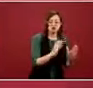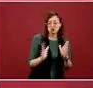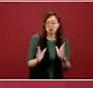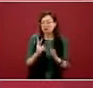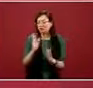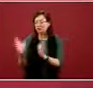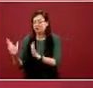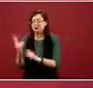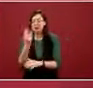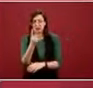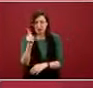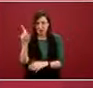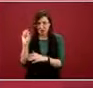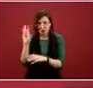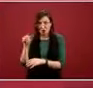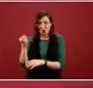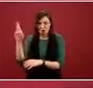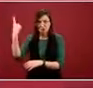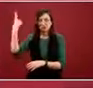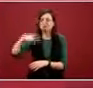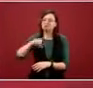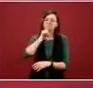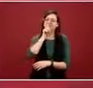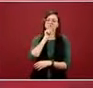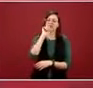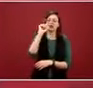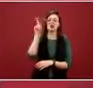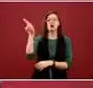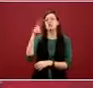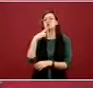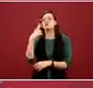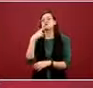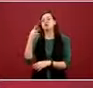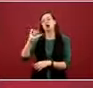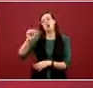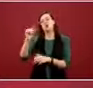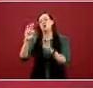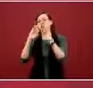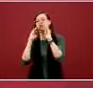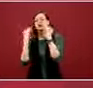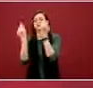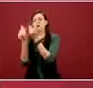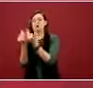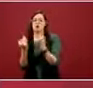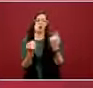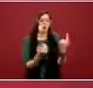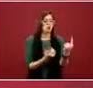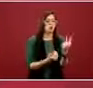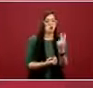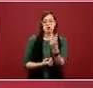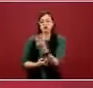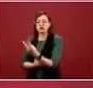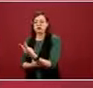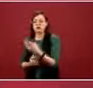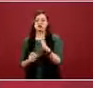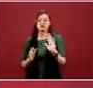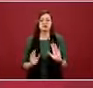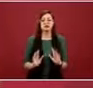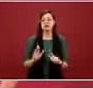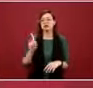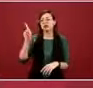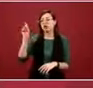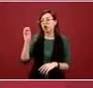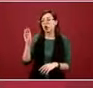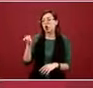características que ocurren en cada etapa de la epidemia, pero la idea precisa de decir 1, 2 y 3, o por ejemplo la OMS de hecho